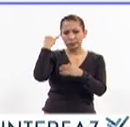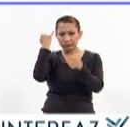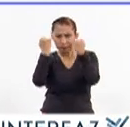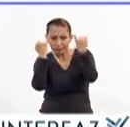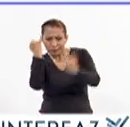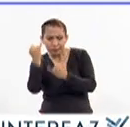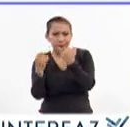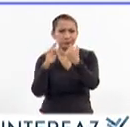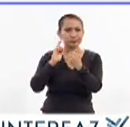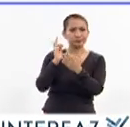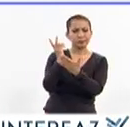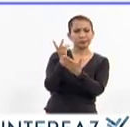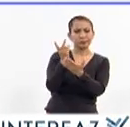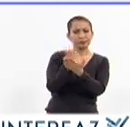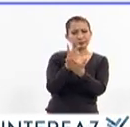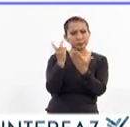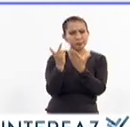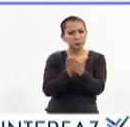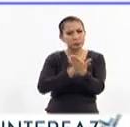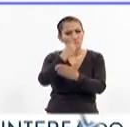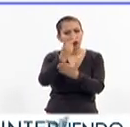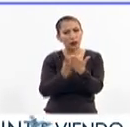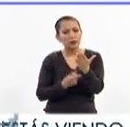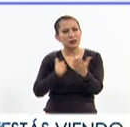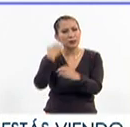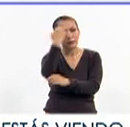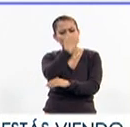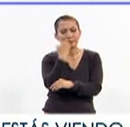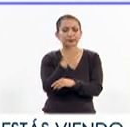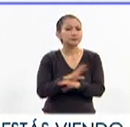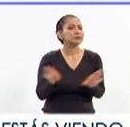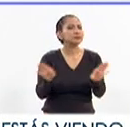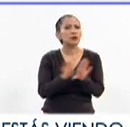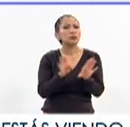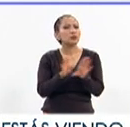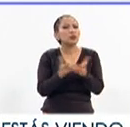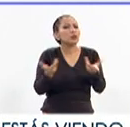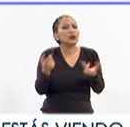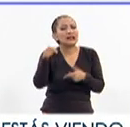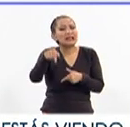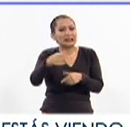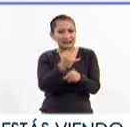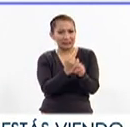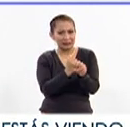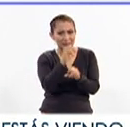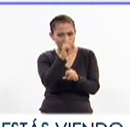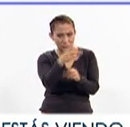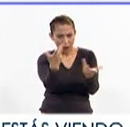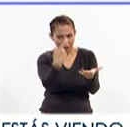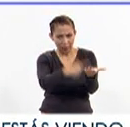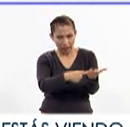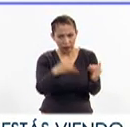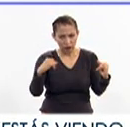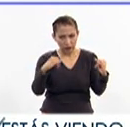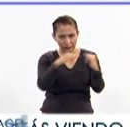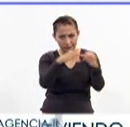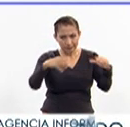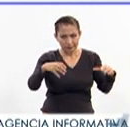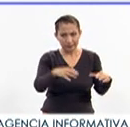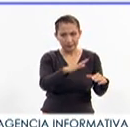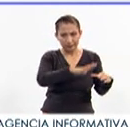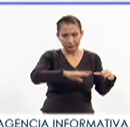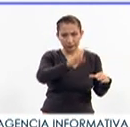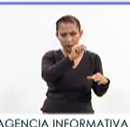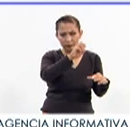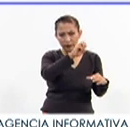procesos industriales, los diseños y evaluaciones. Ahora, ¿cómo hacer para que estas investigaciones que se generan desde